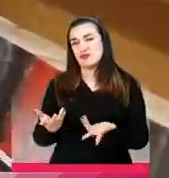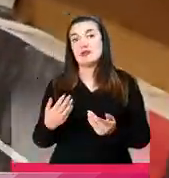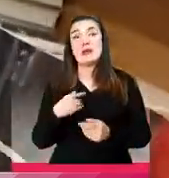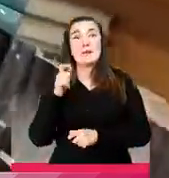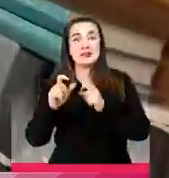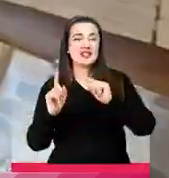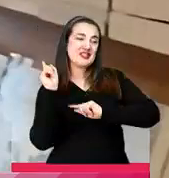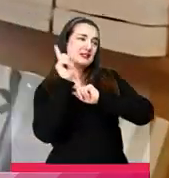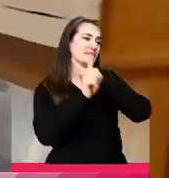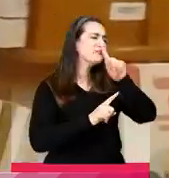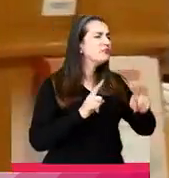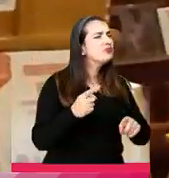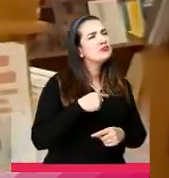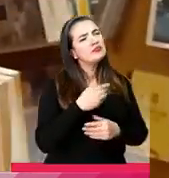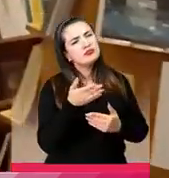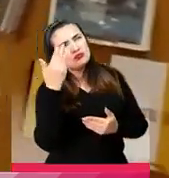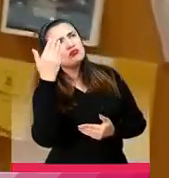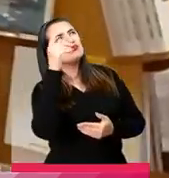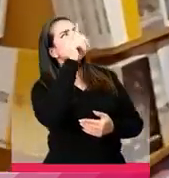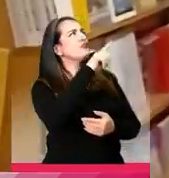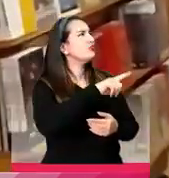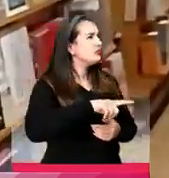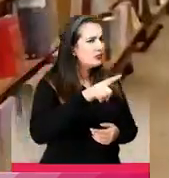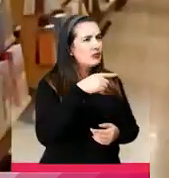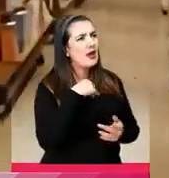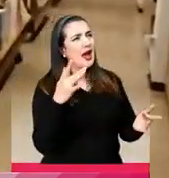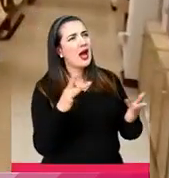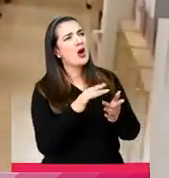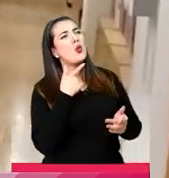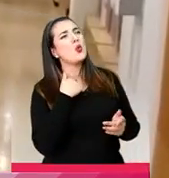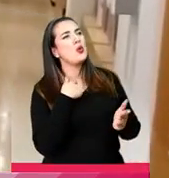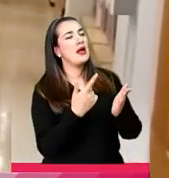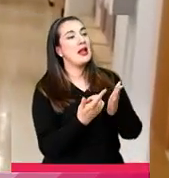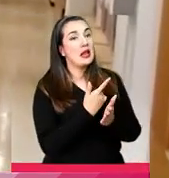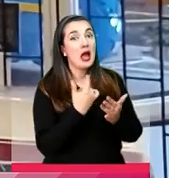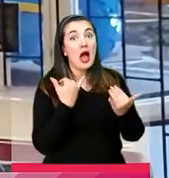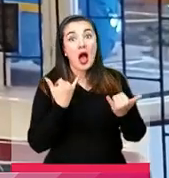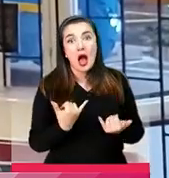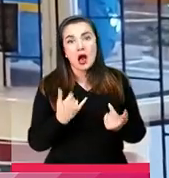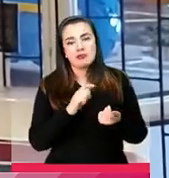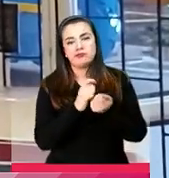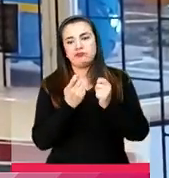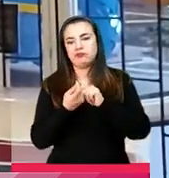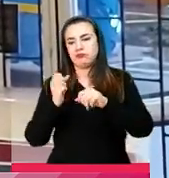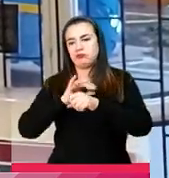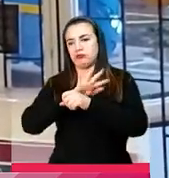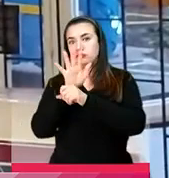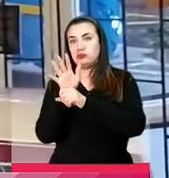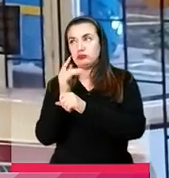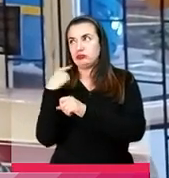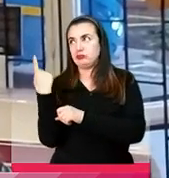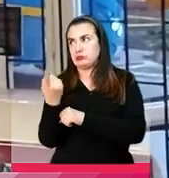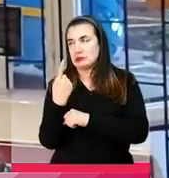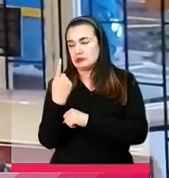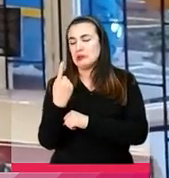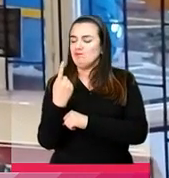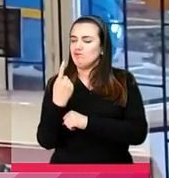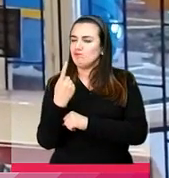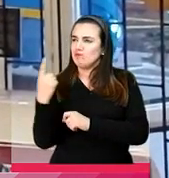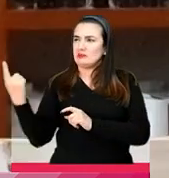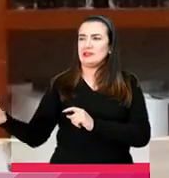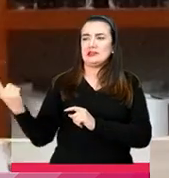a buscar entre los estantes la pieza de su gusto, pero hoy, en medio de la pandemia, este cotidiano gesto puede implicar un